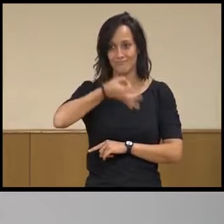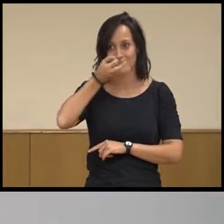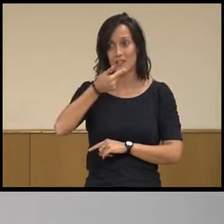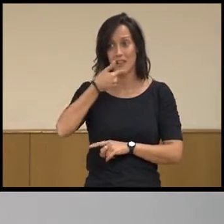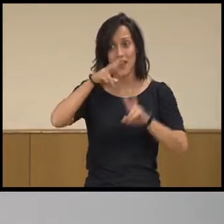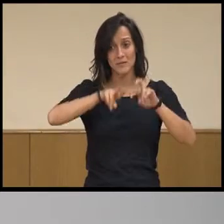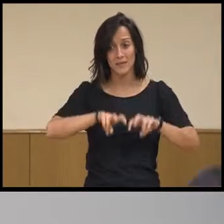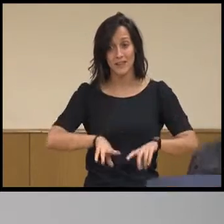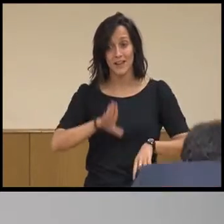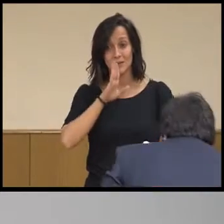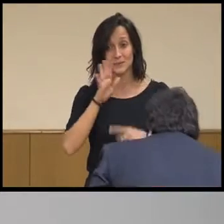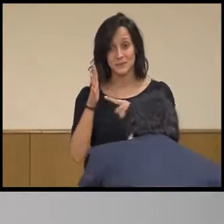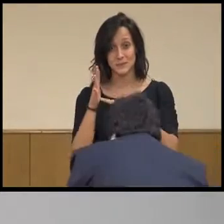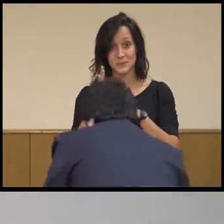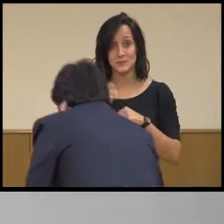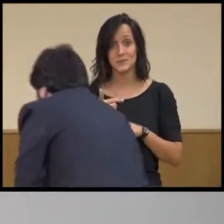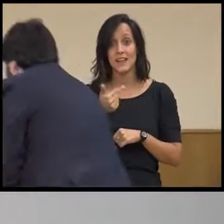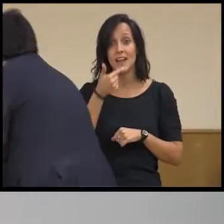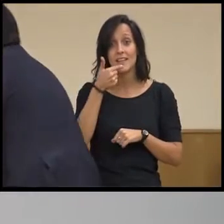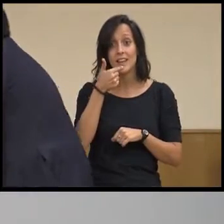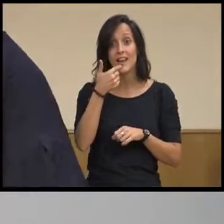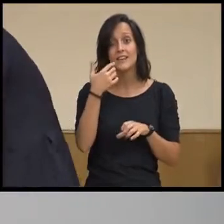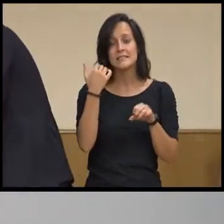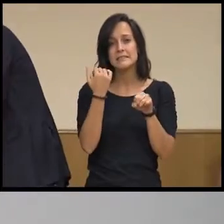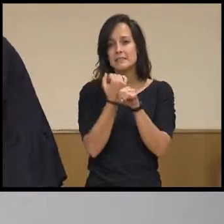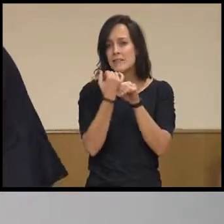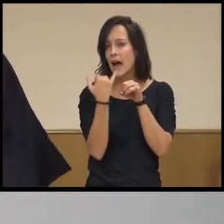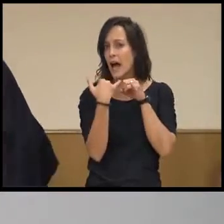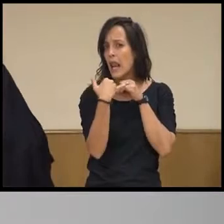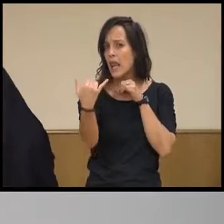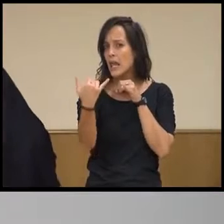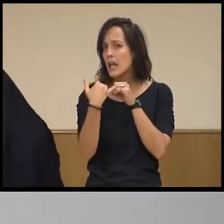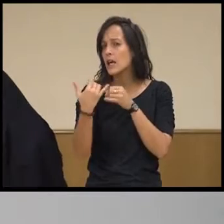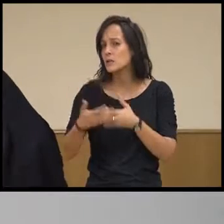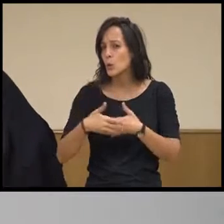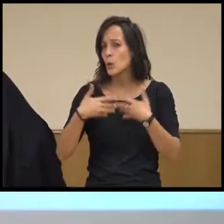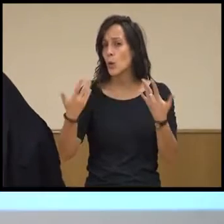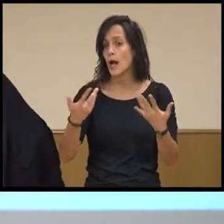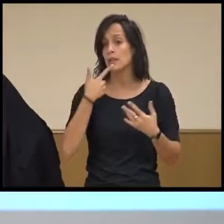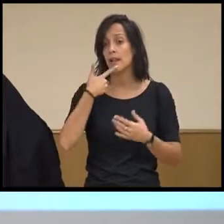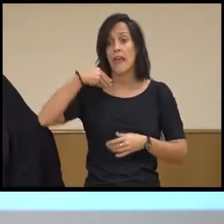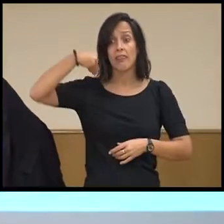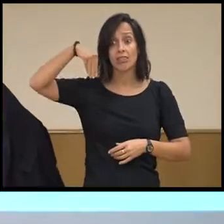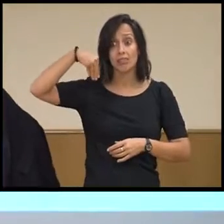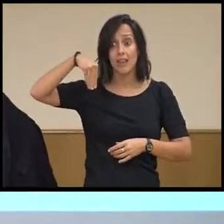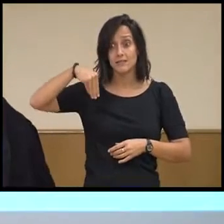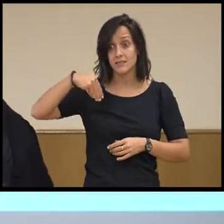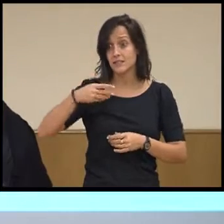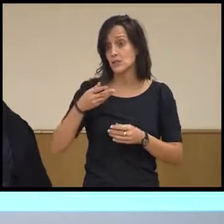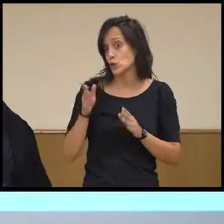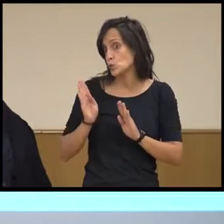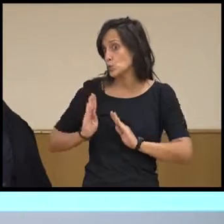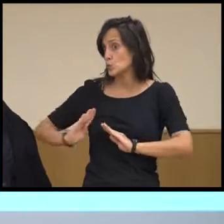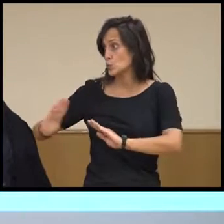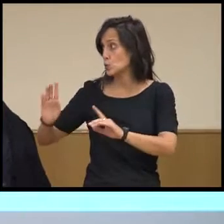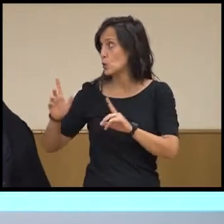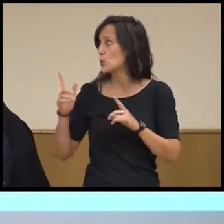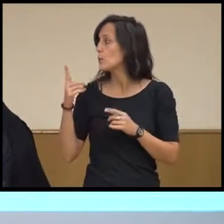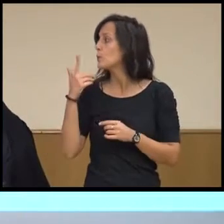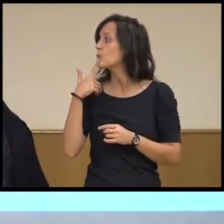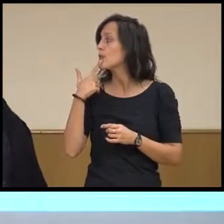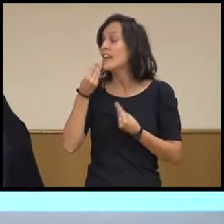investigador se ha caracterizado o trabaja las líneas de... está trabajando ahora una tesis doctoral sobre las líneas de los usos musicales de la aristocracia